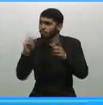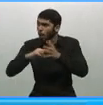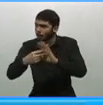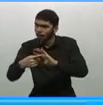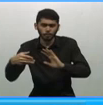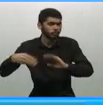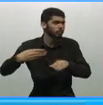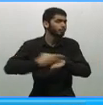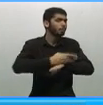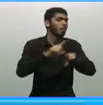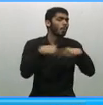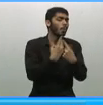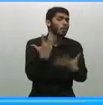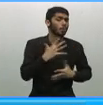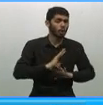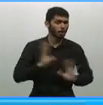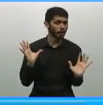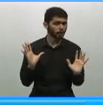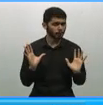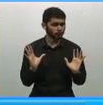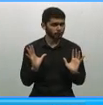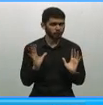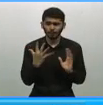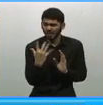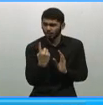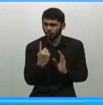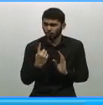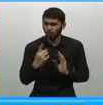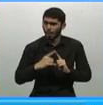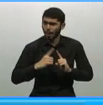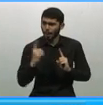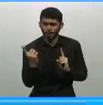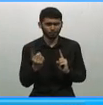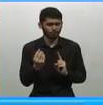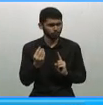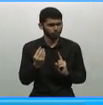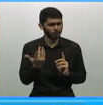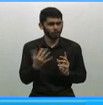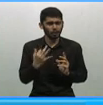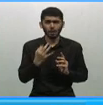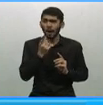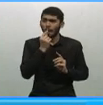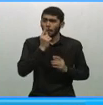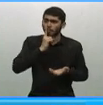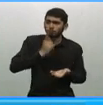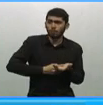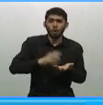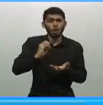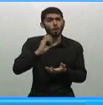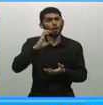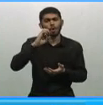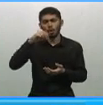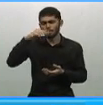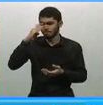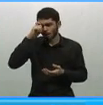la la resolución de de de suspender o seguir el partido tendrían que haber sido lo el árbitro lo de la la combol pero nadie